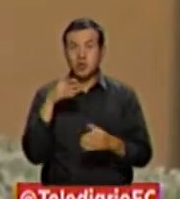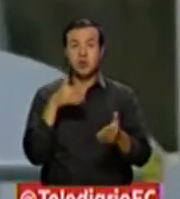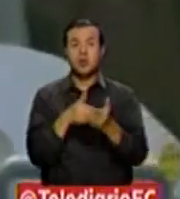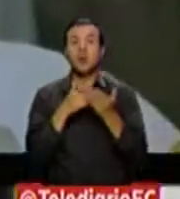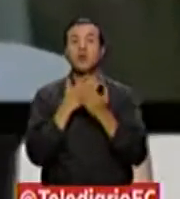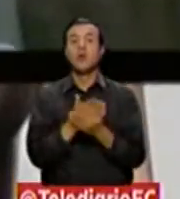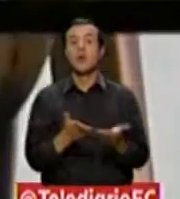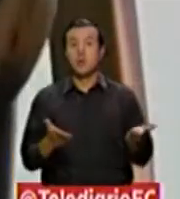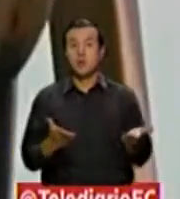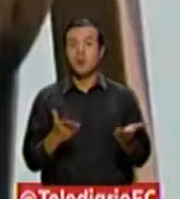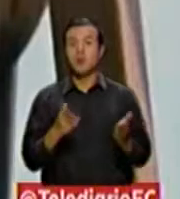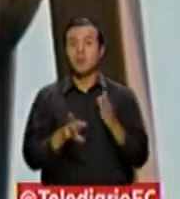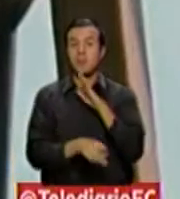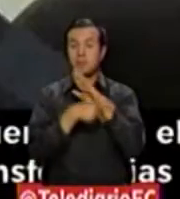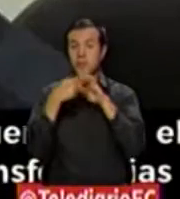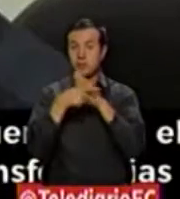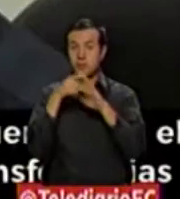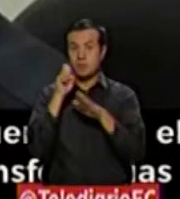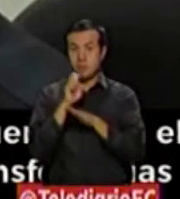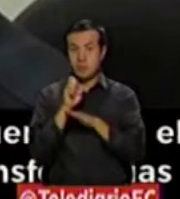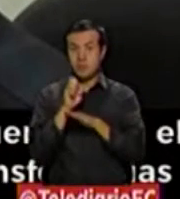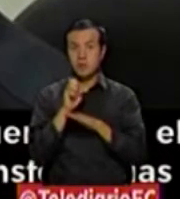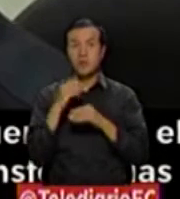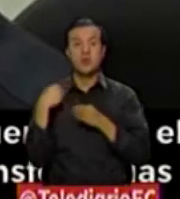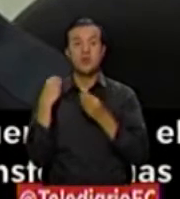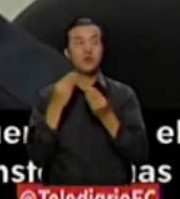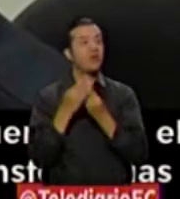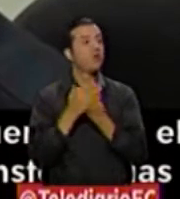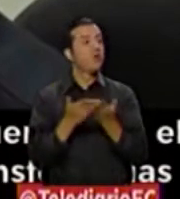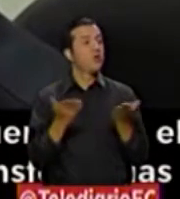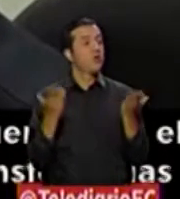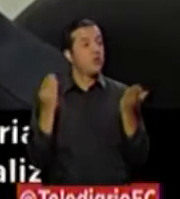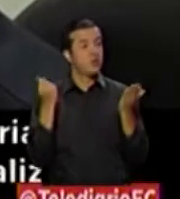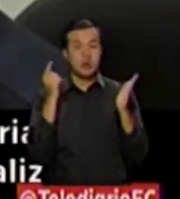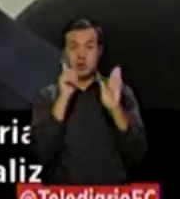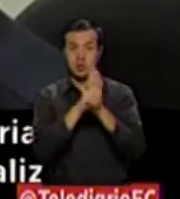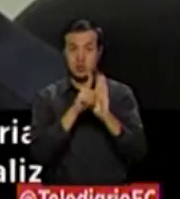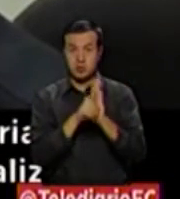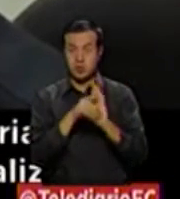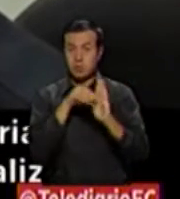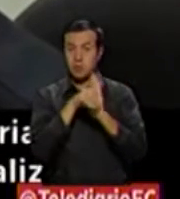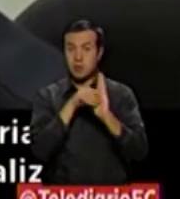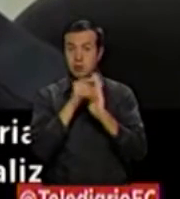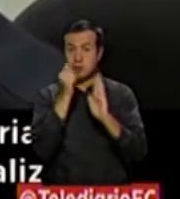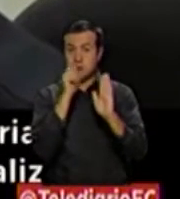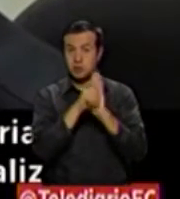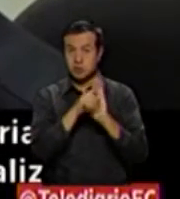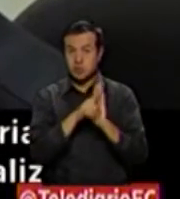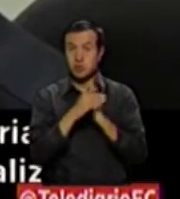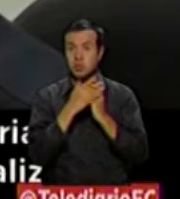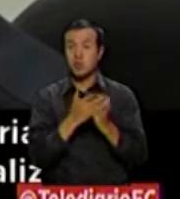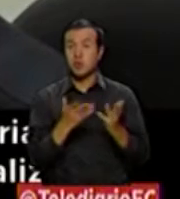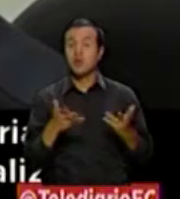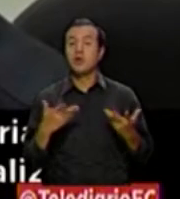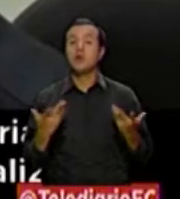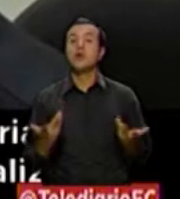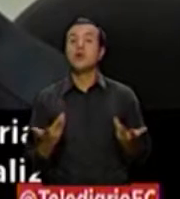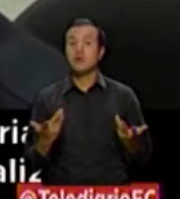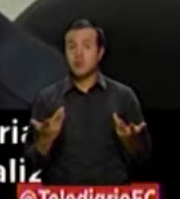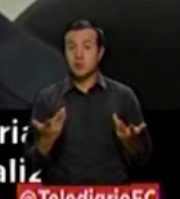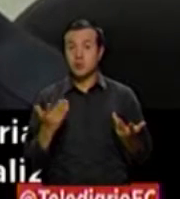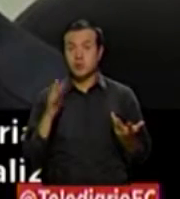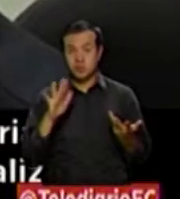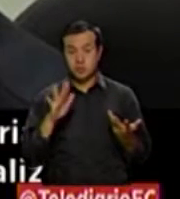red de sobornos de Petroecuador. Yo entregué datos de transferencia bancaria realizadas